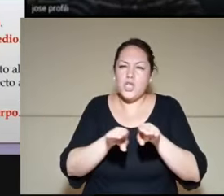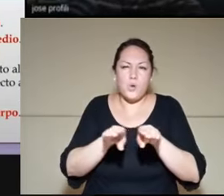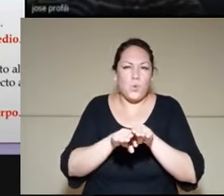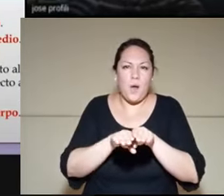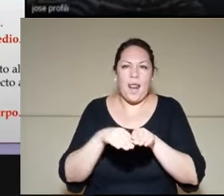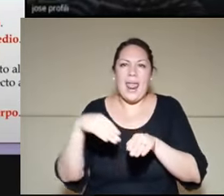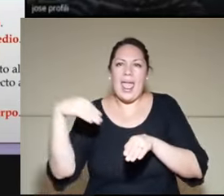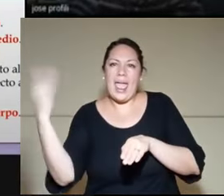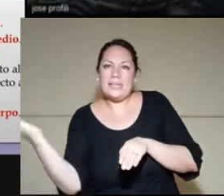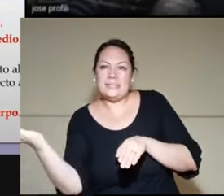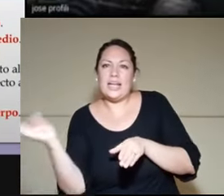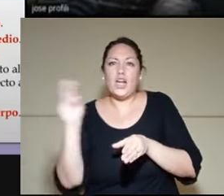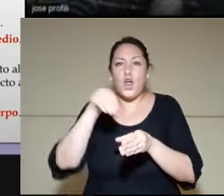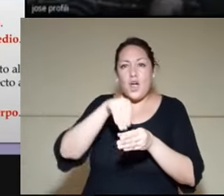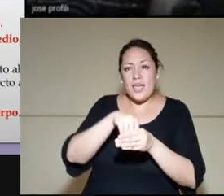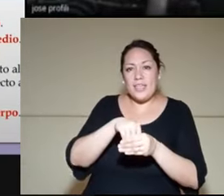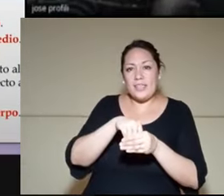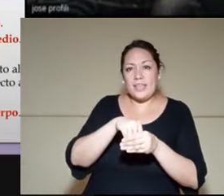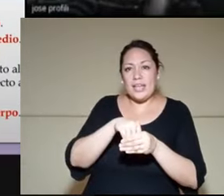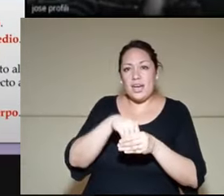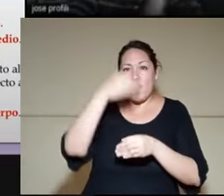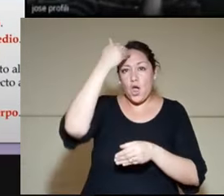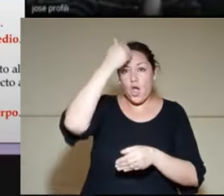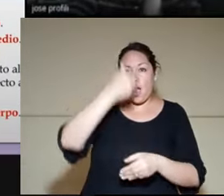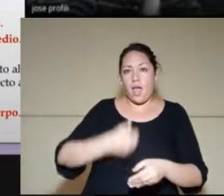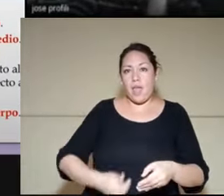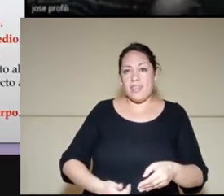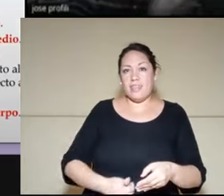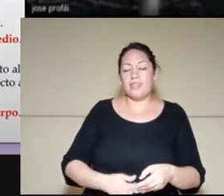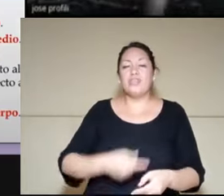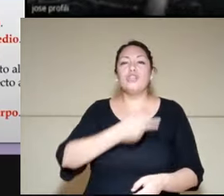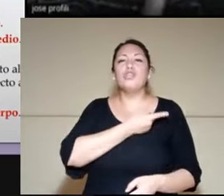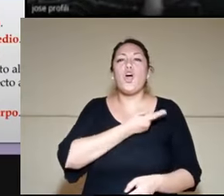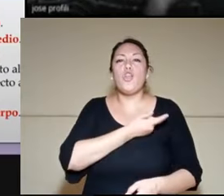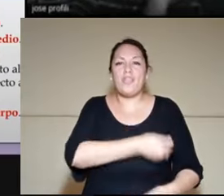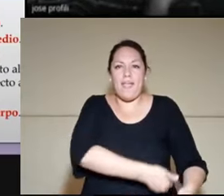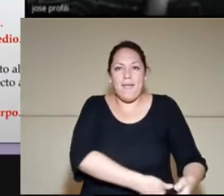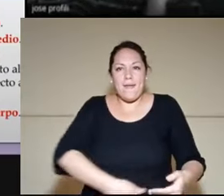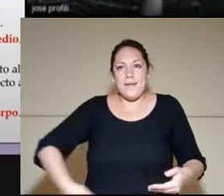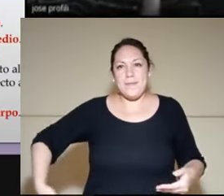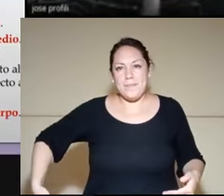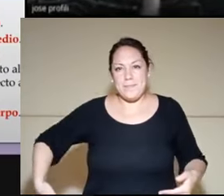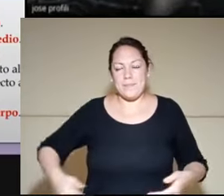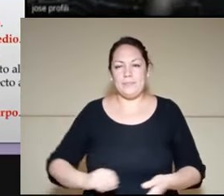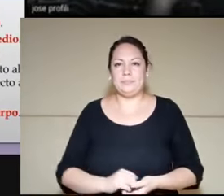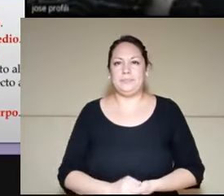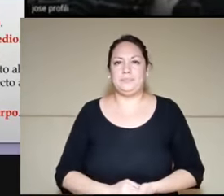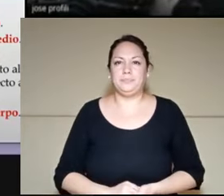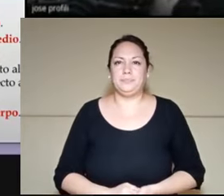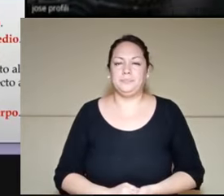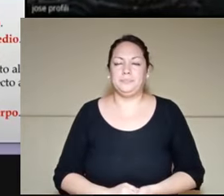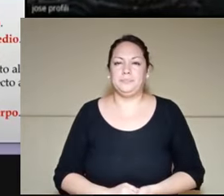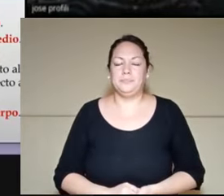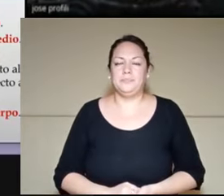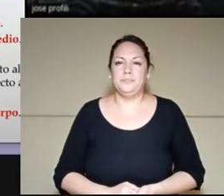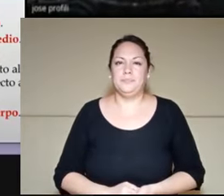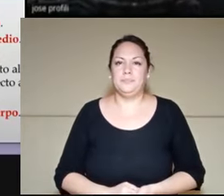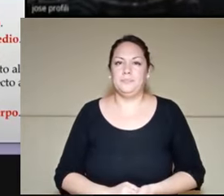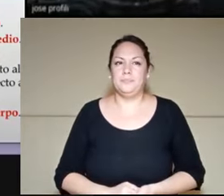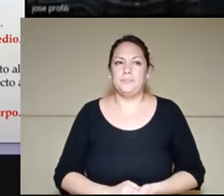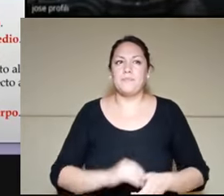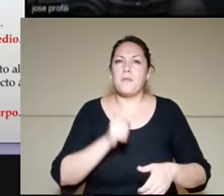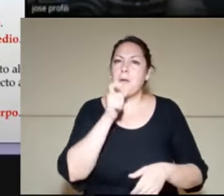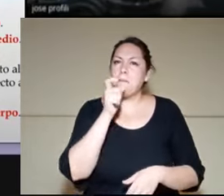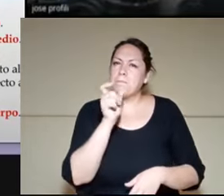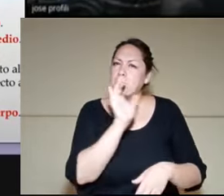Entonces, lo interno y lo externo tiene que ver con la división del eje sagital o vertical.